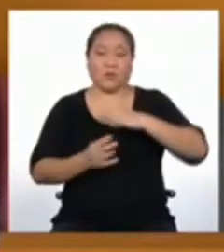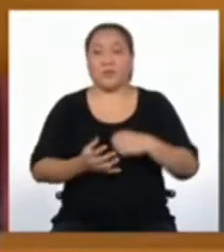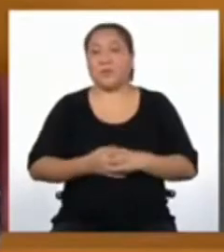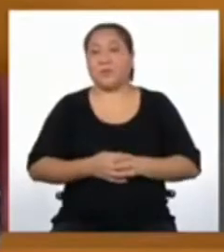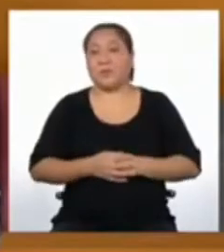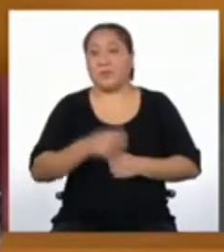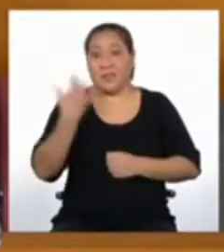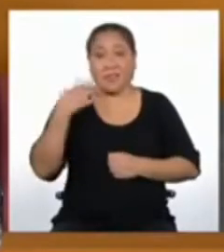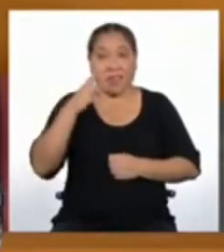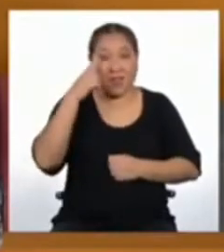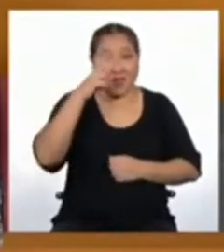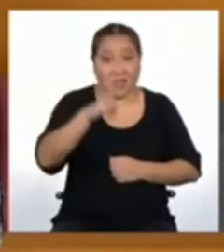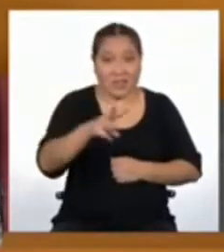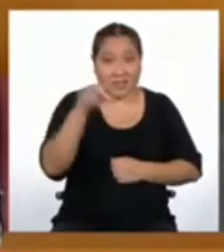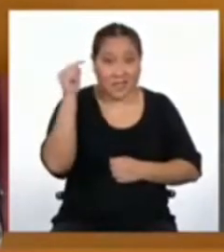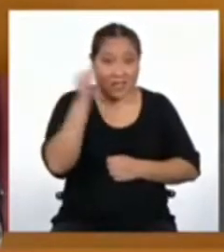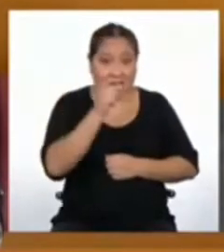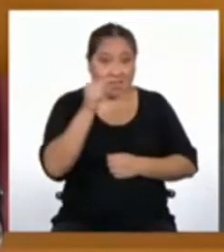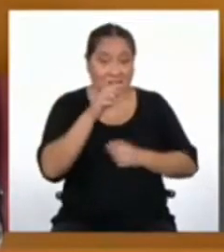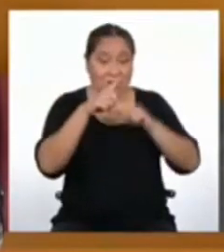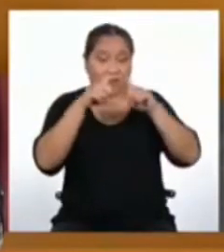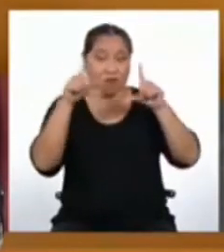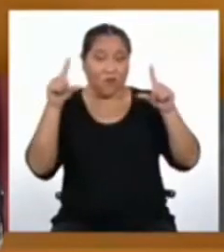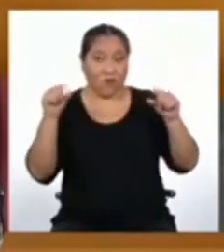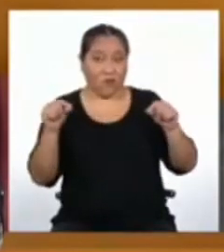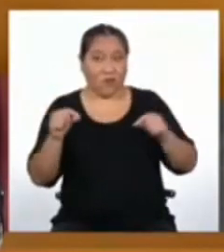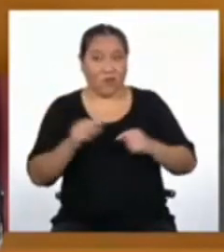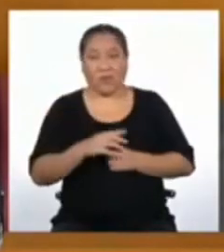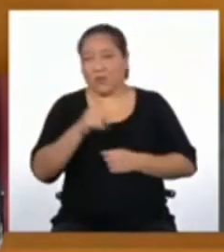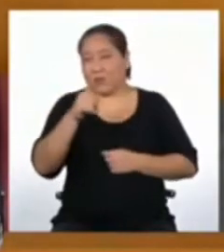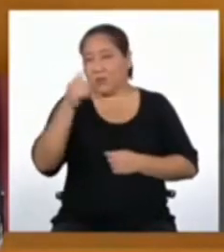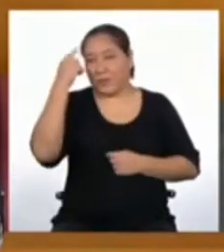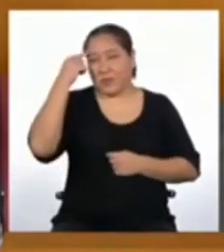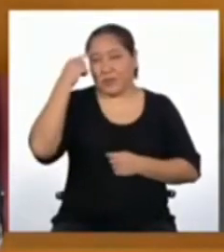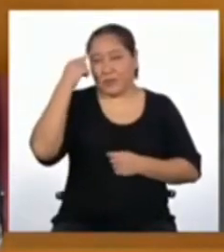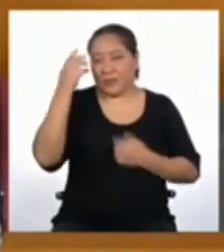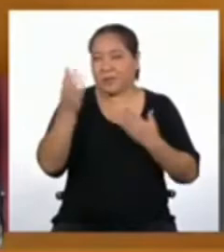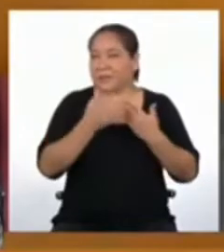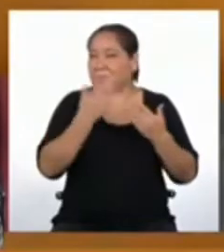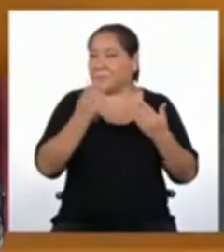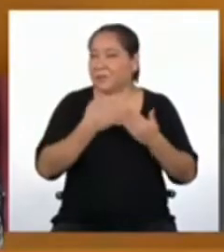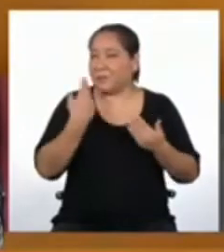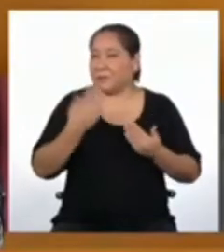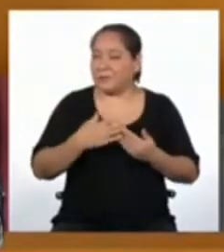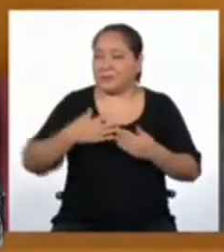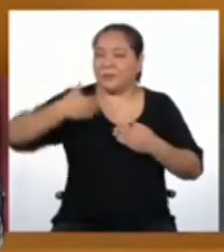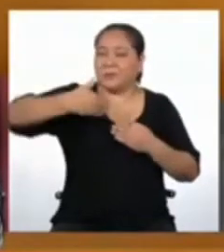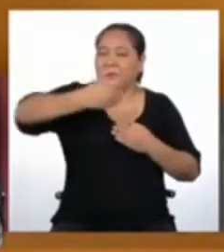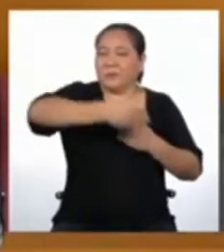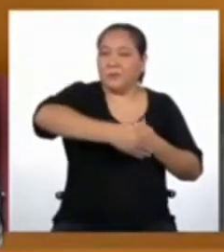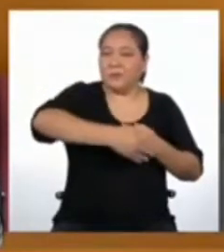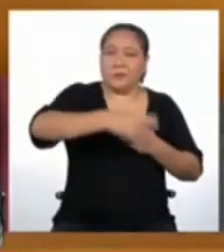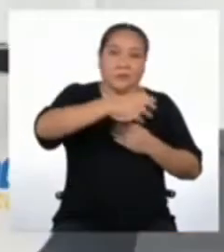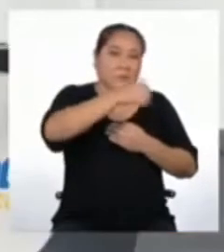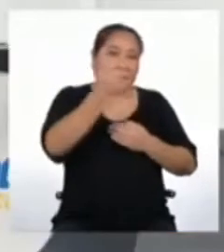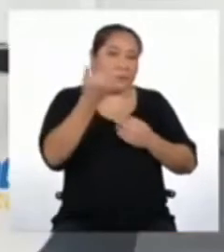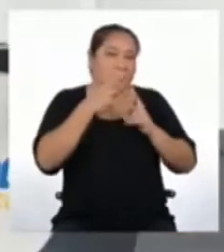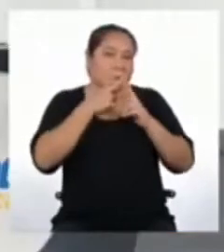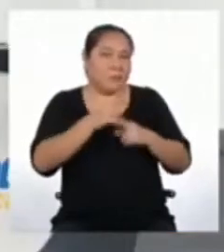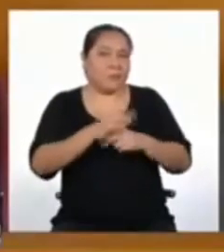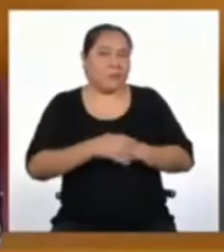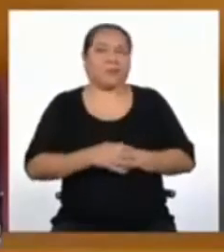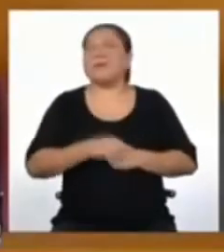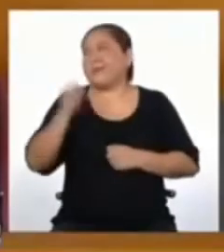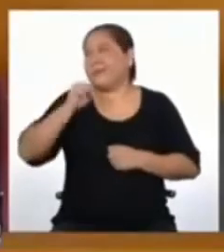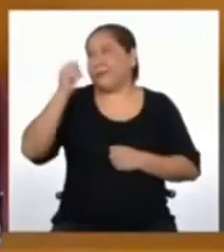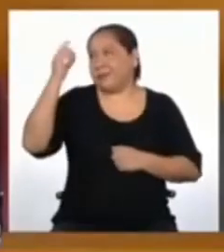viste de dónde salió esta fórmula, ¿crees que te será más sencillo aplicarla cuando corresponda? Yo creo